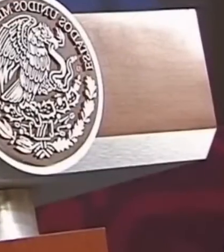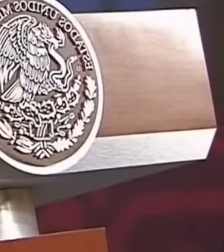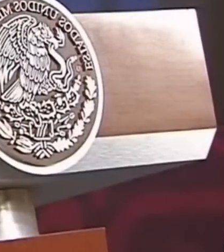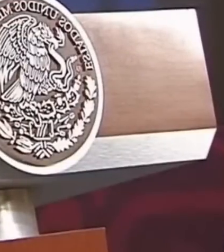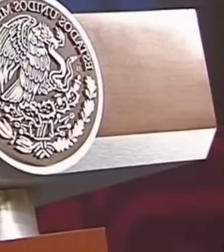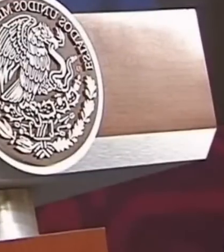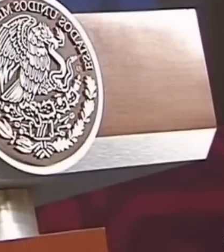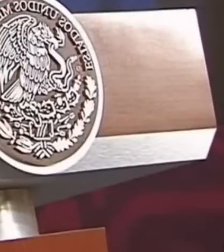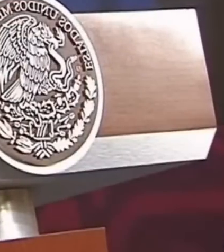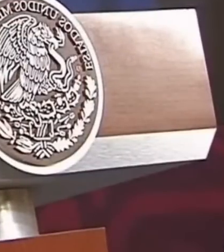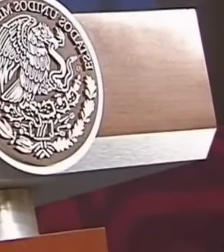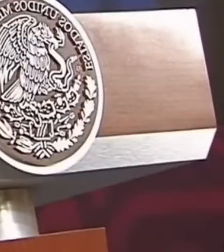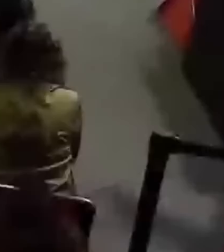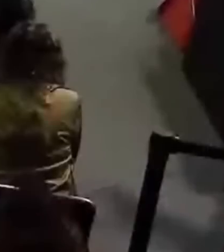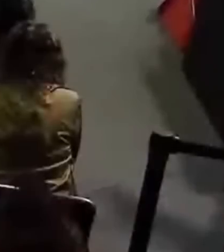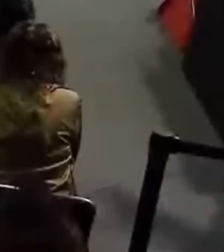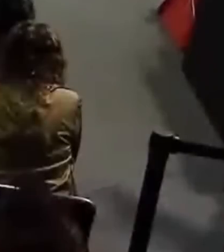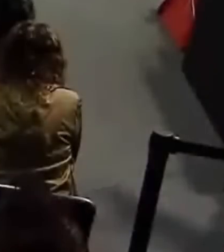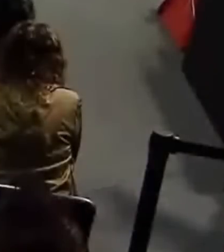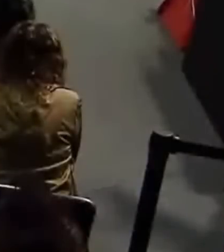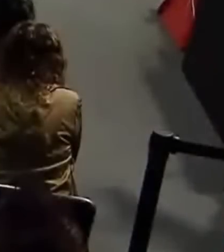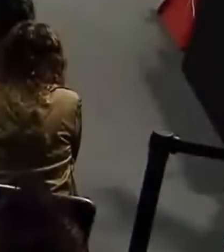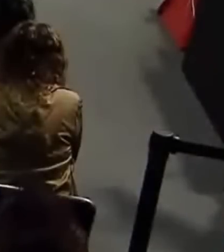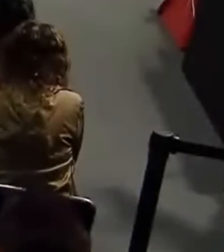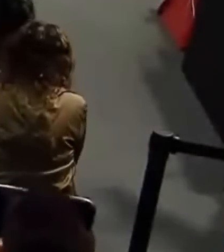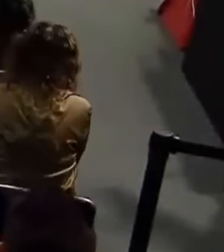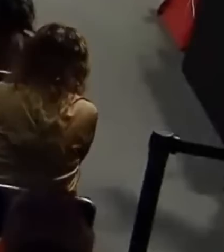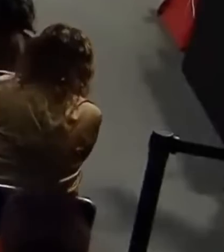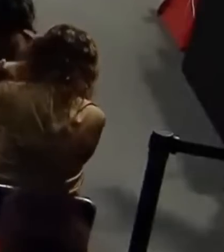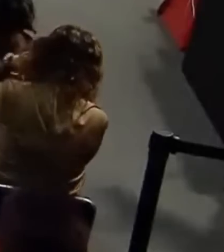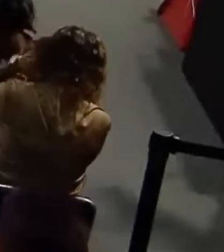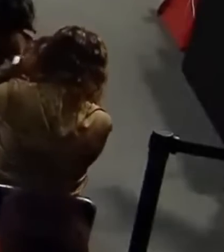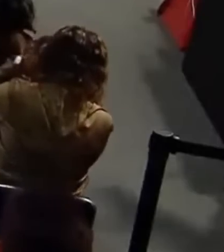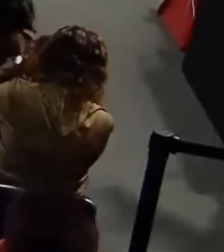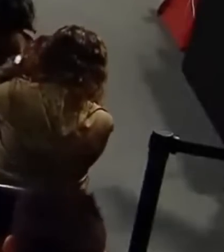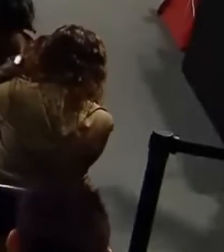muchos llamados irreductibles en el presupuesto.